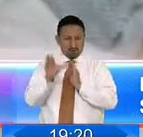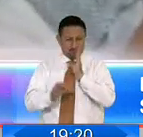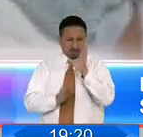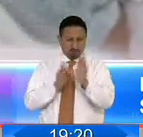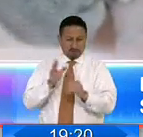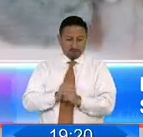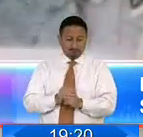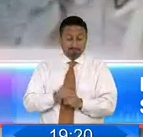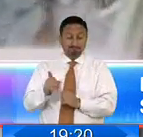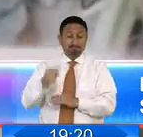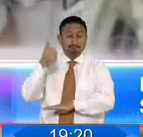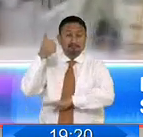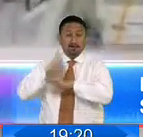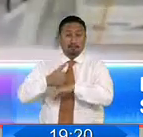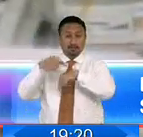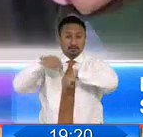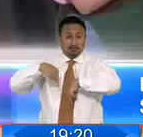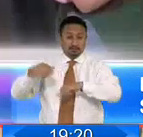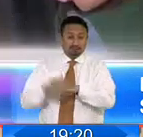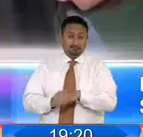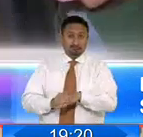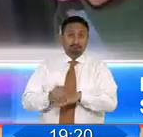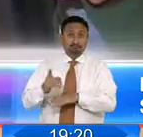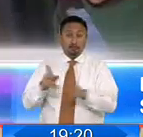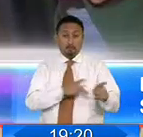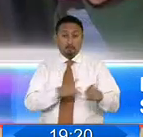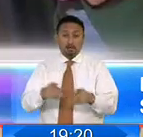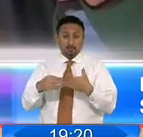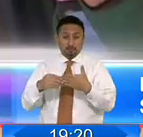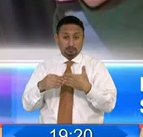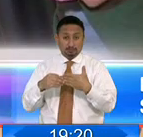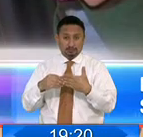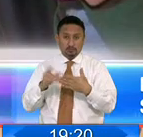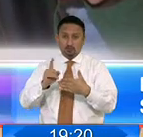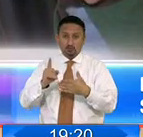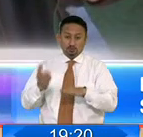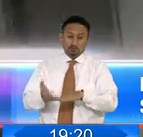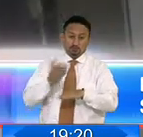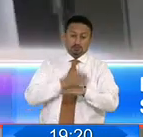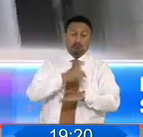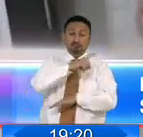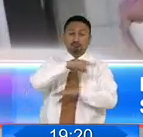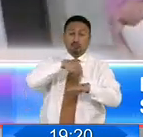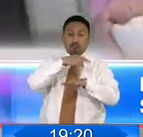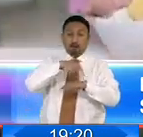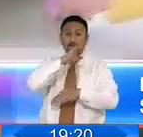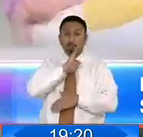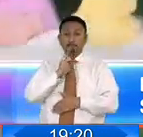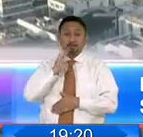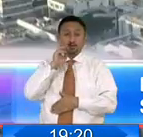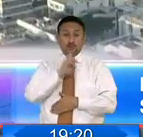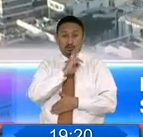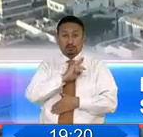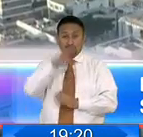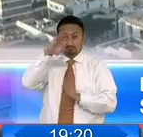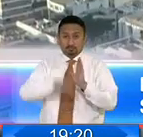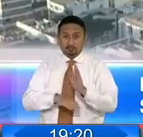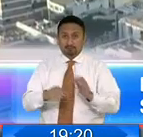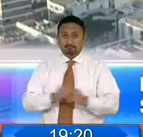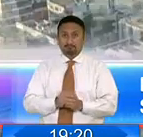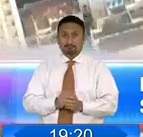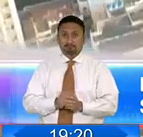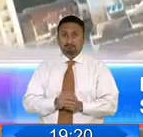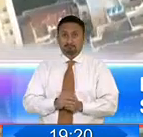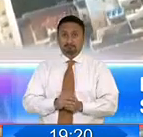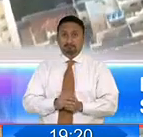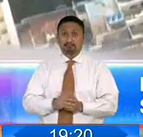en la ciudad de sao paulo se decidió dar marcha atrás en su plan de flexibilización y se redujo el horario de bares y restaurantes mientras que los estados